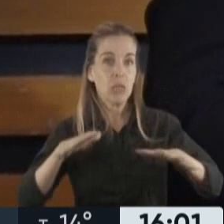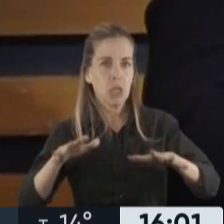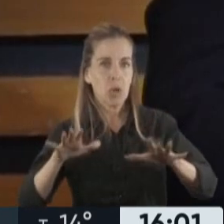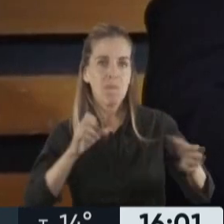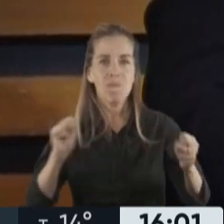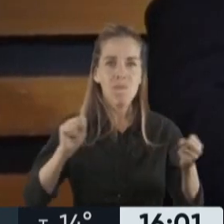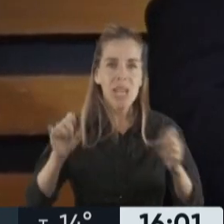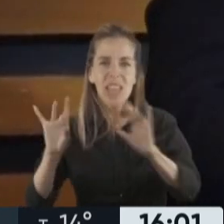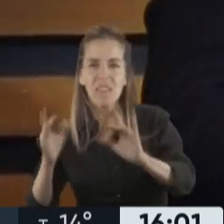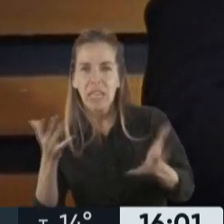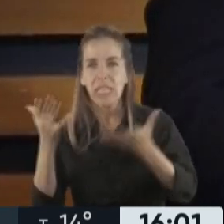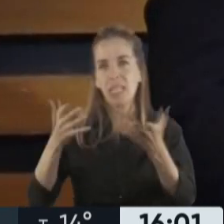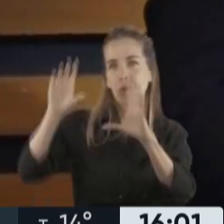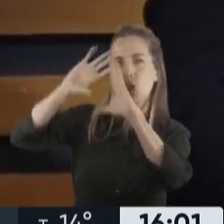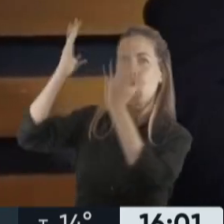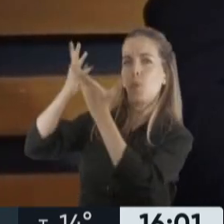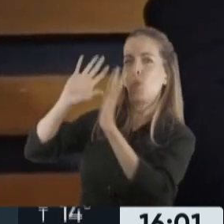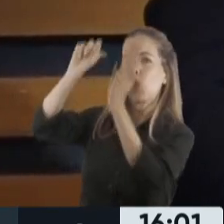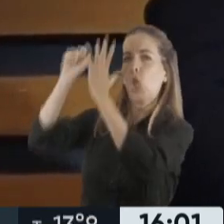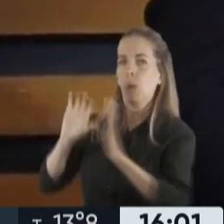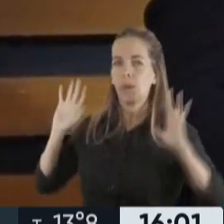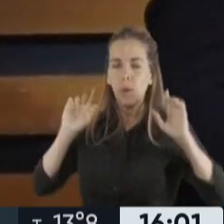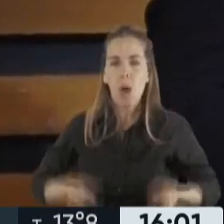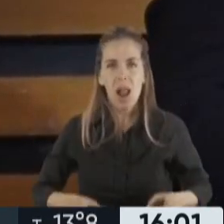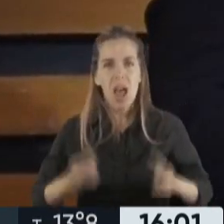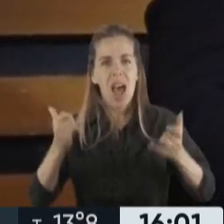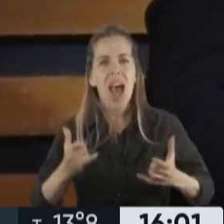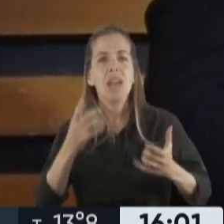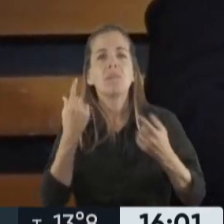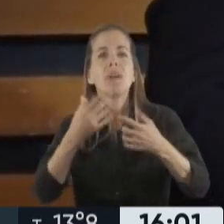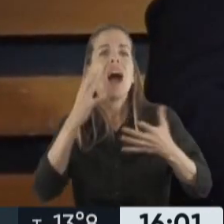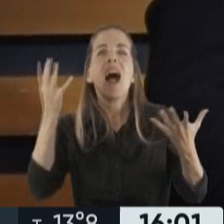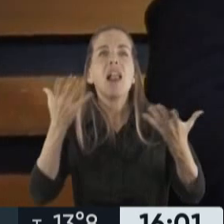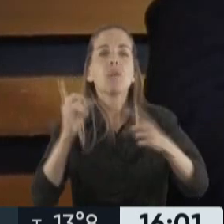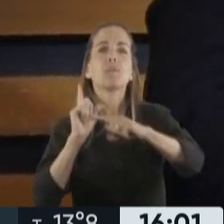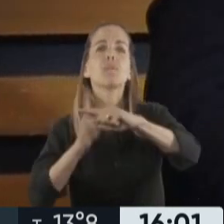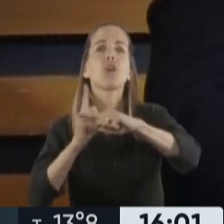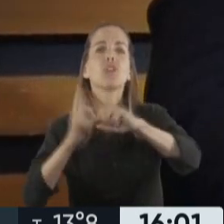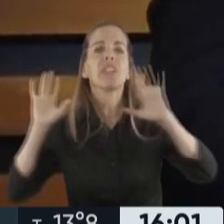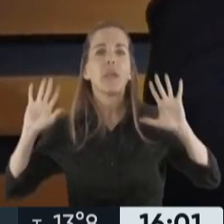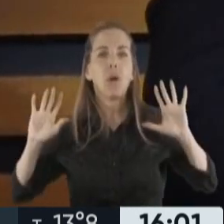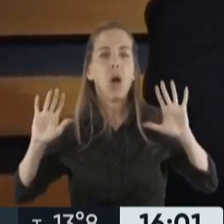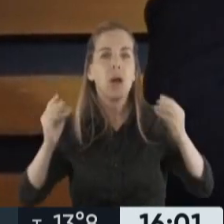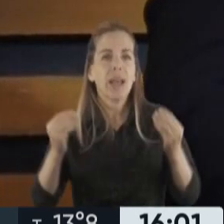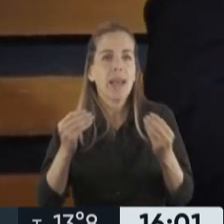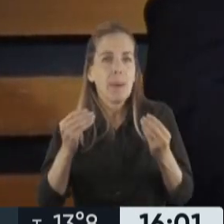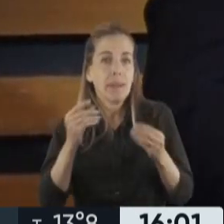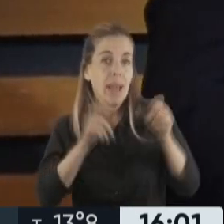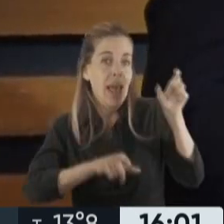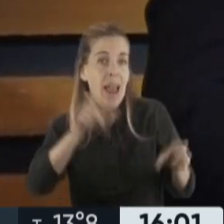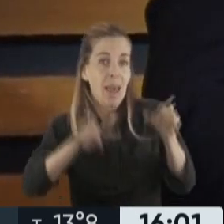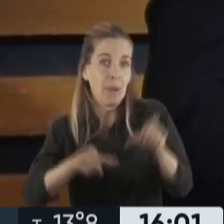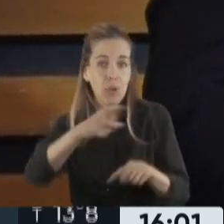dije, hay algo muy positivo en el mundo. Los seres humanos que habitamos